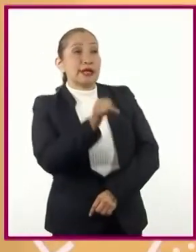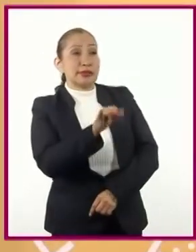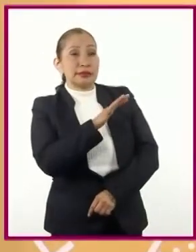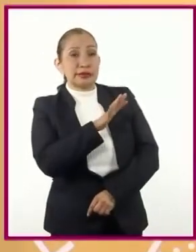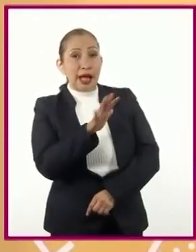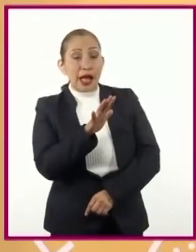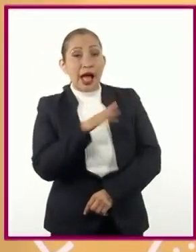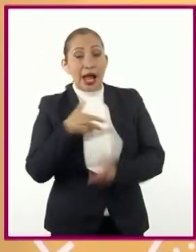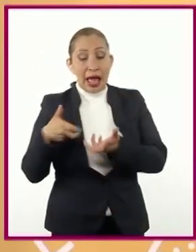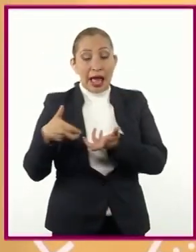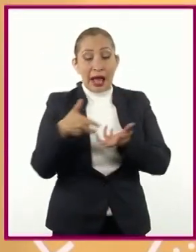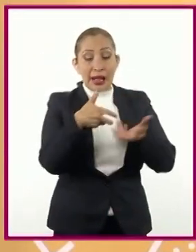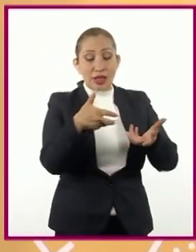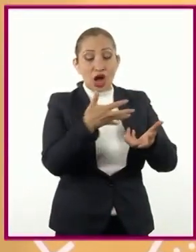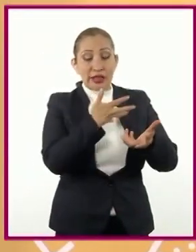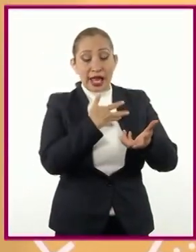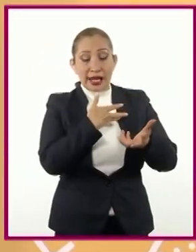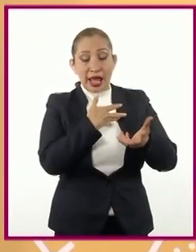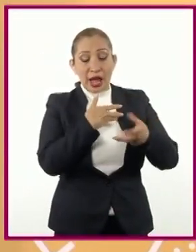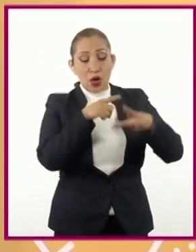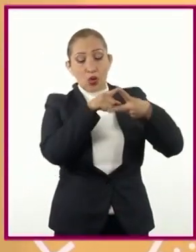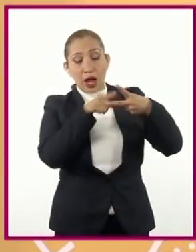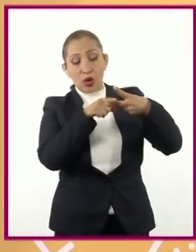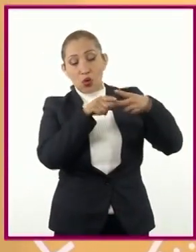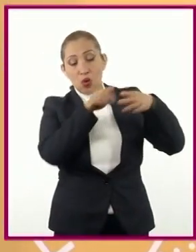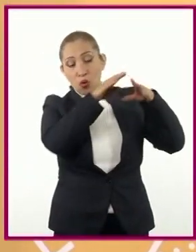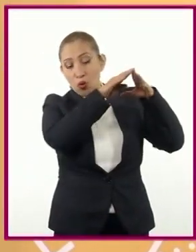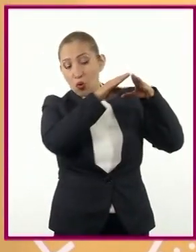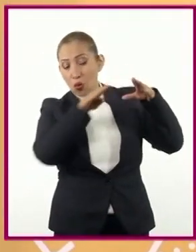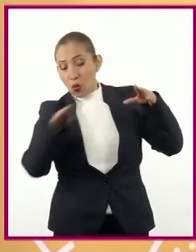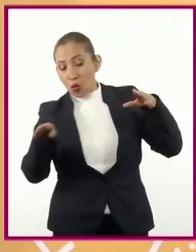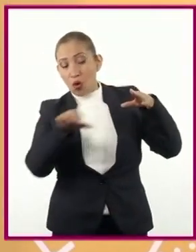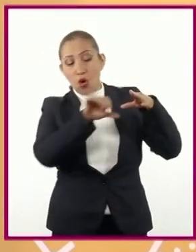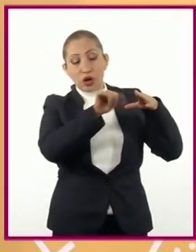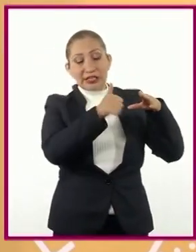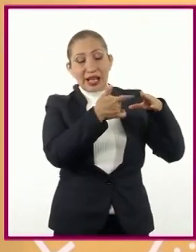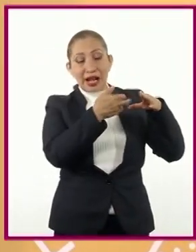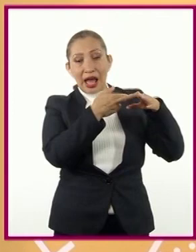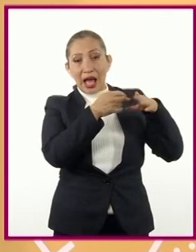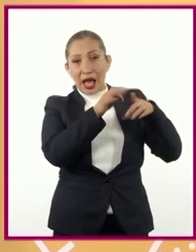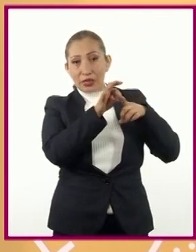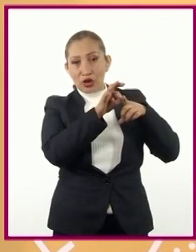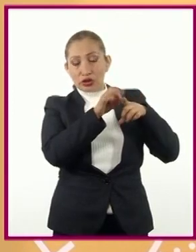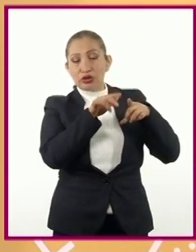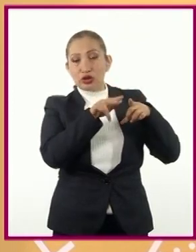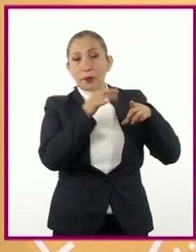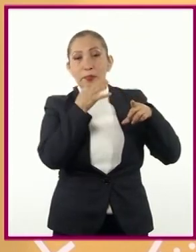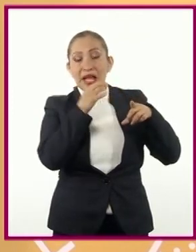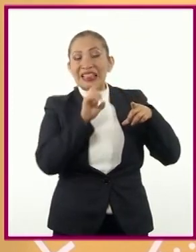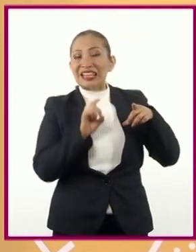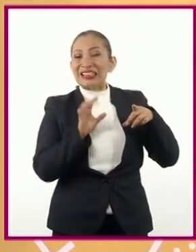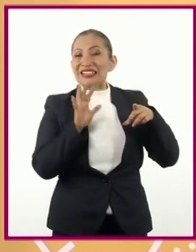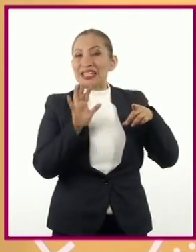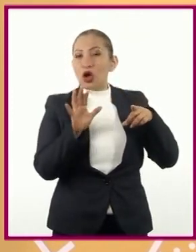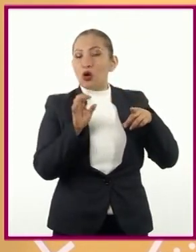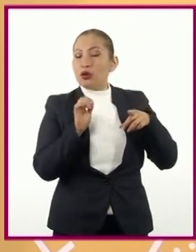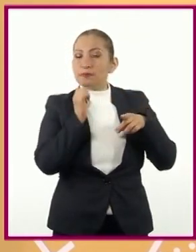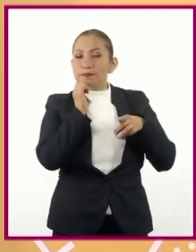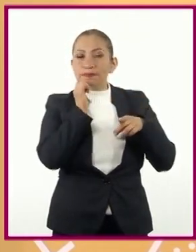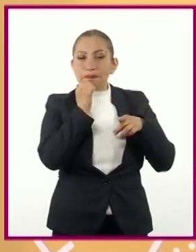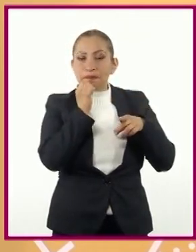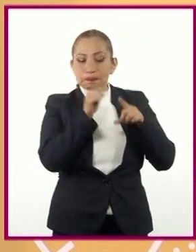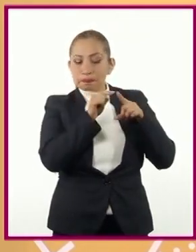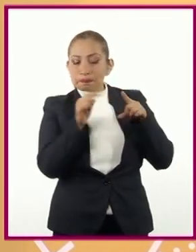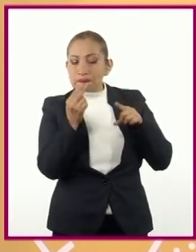tiene que la carretera cuenta con un ángulo de elevación de 11 grados, 18 minutos y 35 segundos.